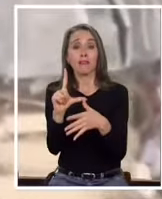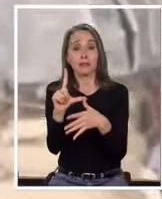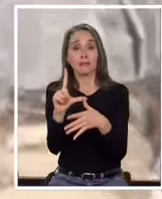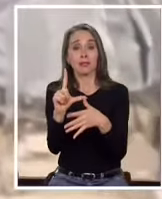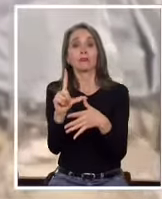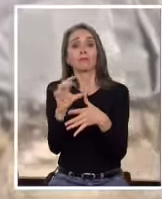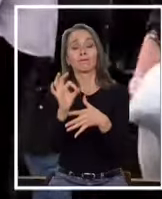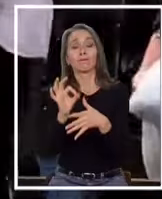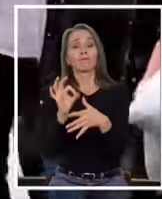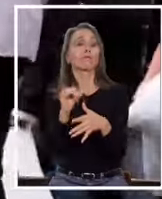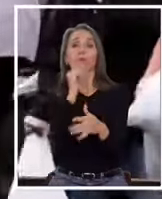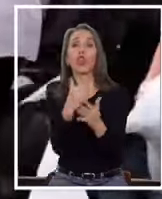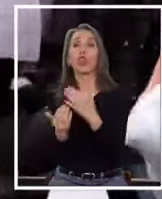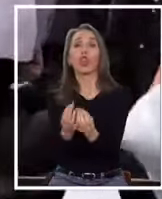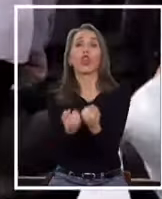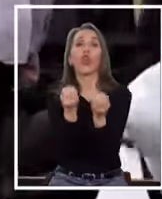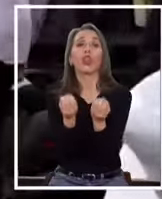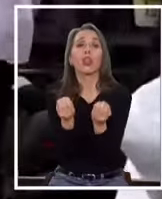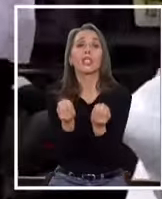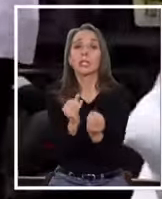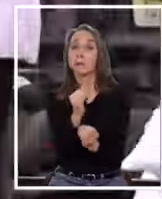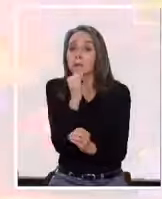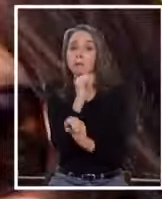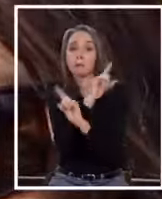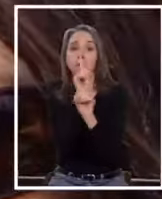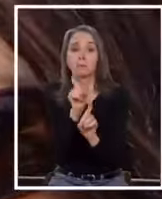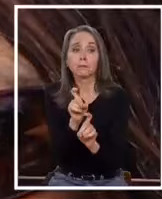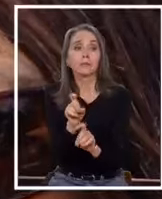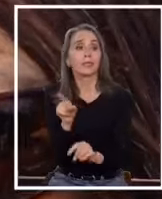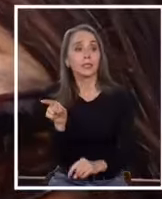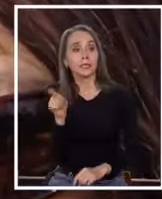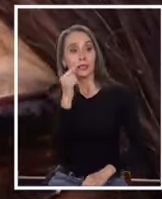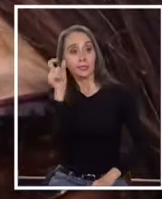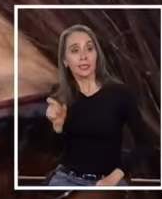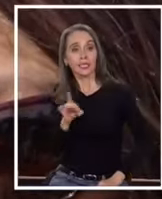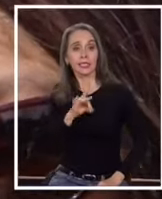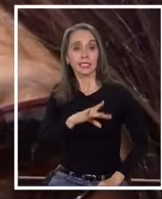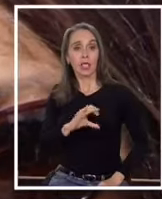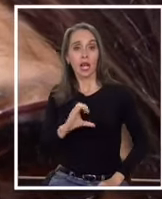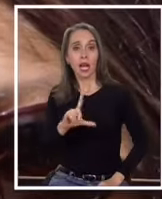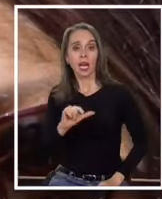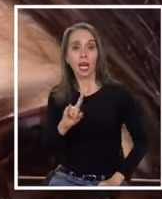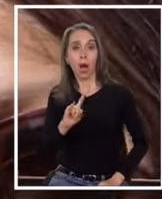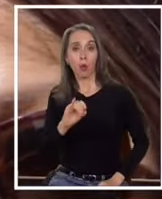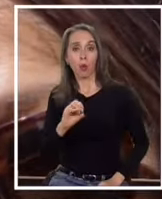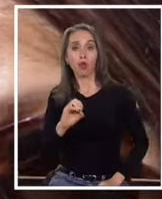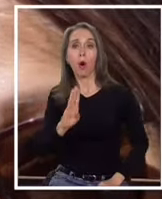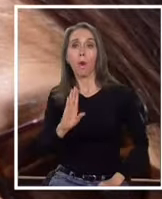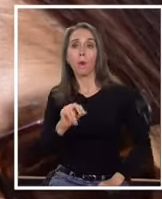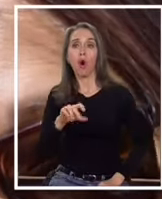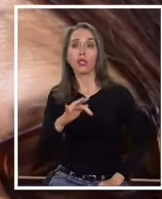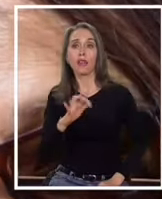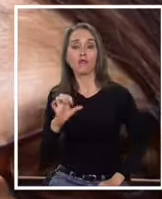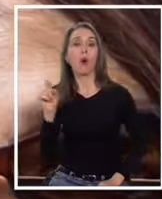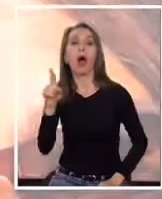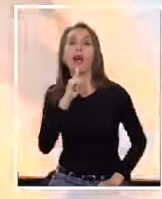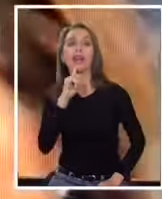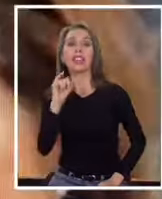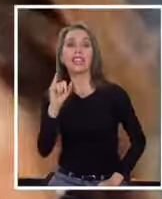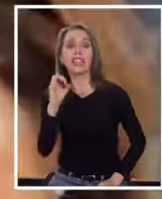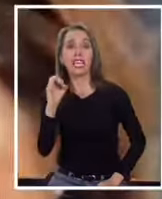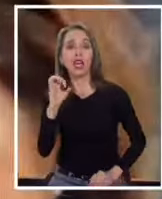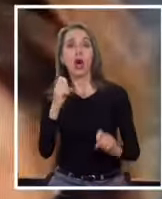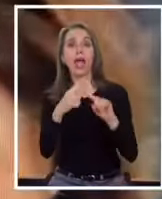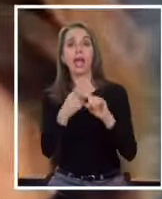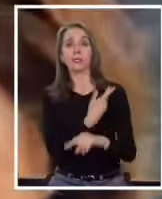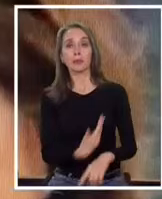las personas cuyo paradero aún se desconoce. Uno de ellos es el chileno Claudio Bonifá, tío de la expresidenta